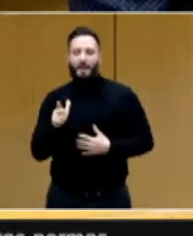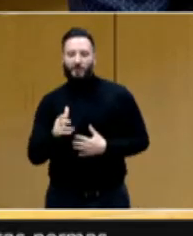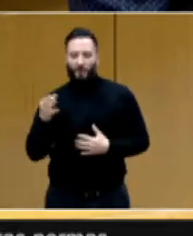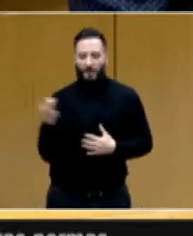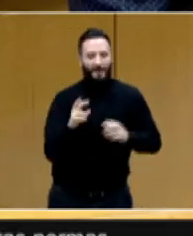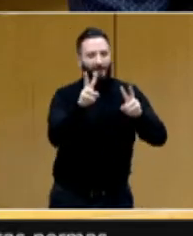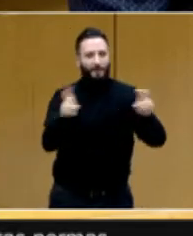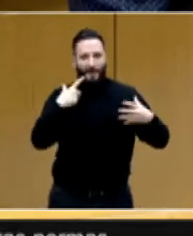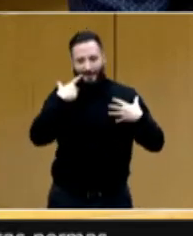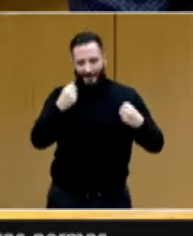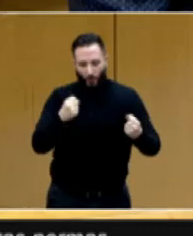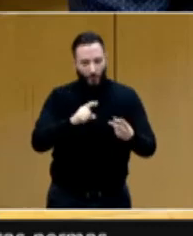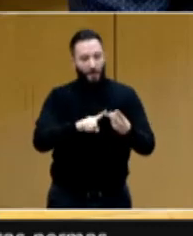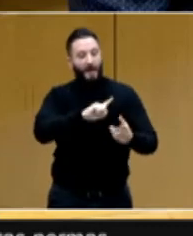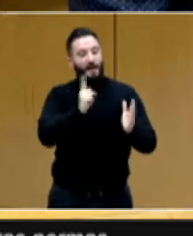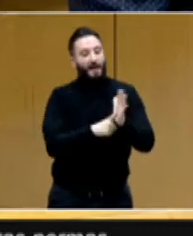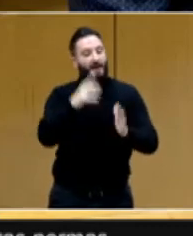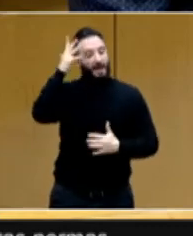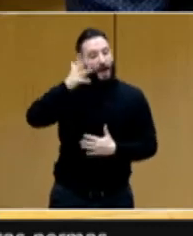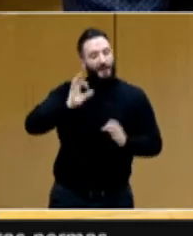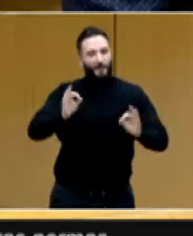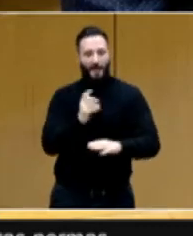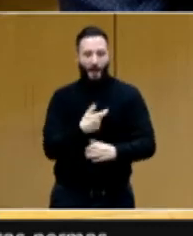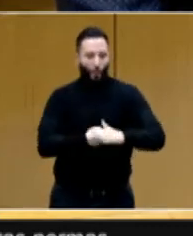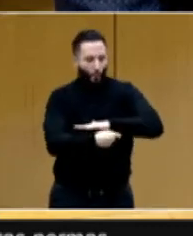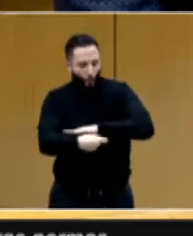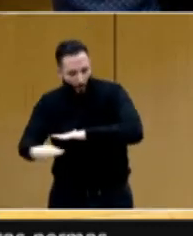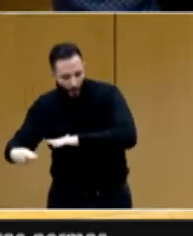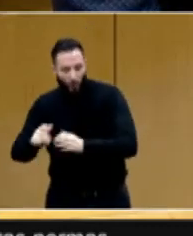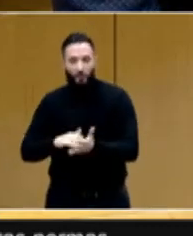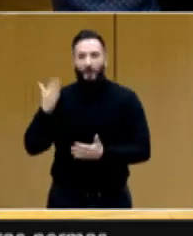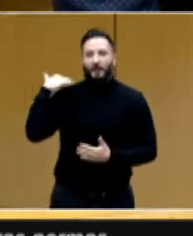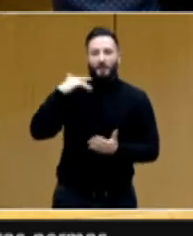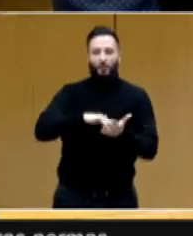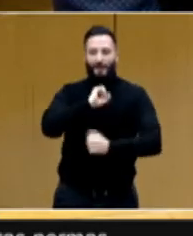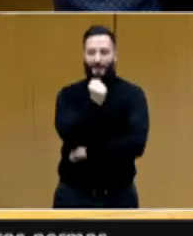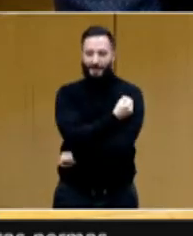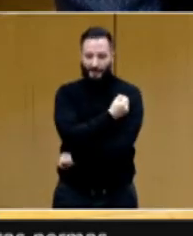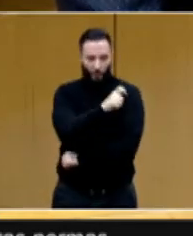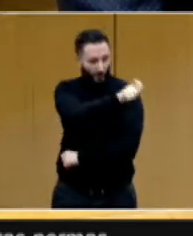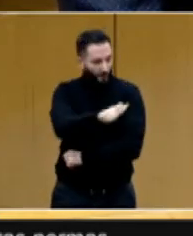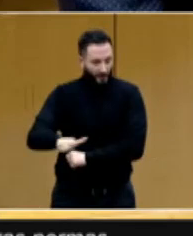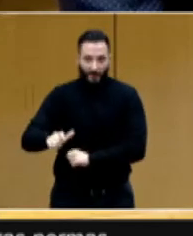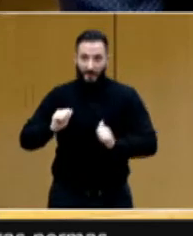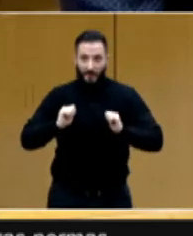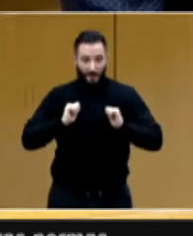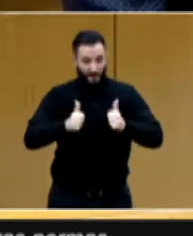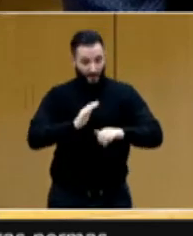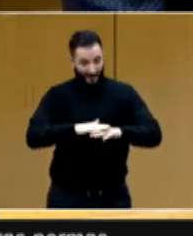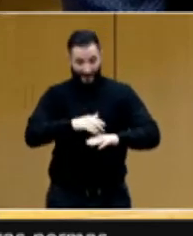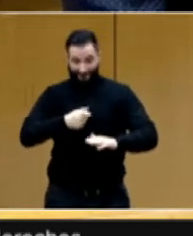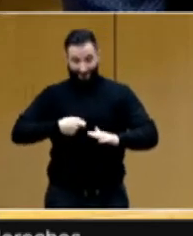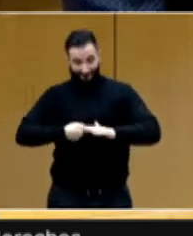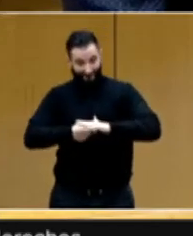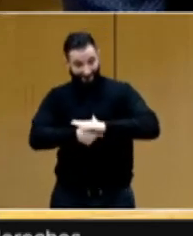ley foral del juego antes se ha puesto el ejemplo del registro en el que las personas se ponen para para no jugar esa ley oral